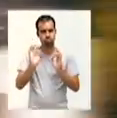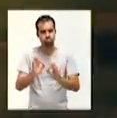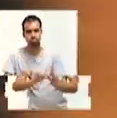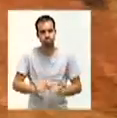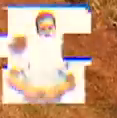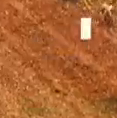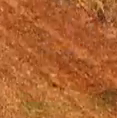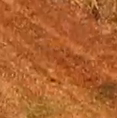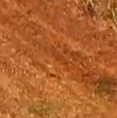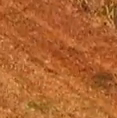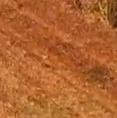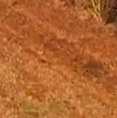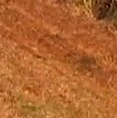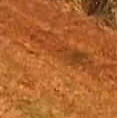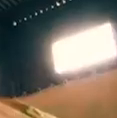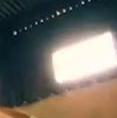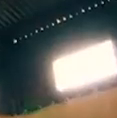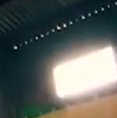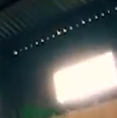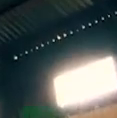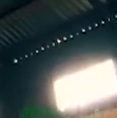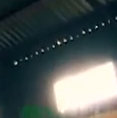patria.